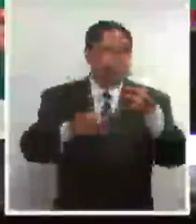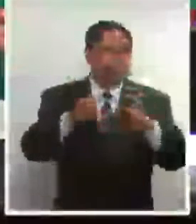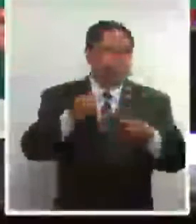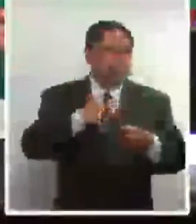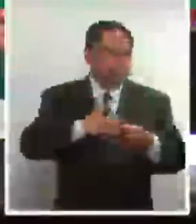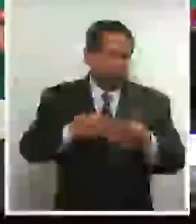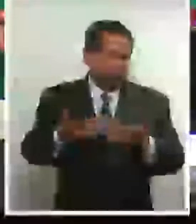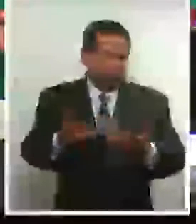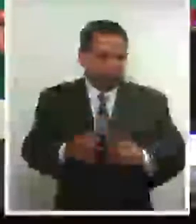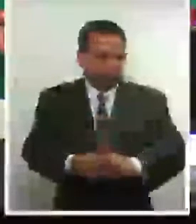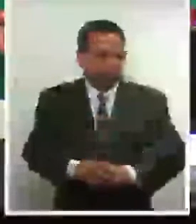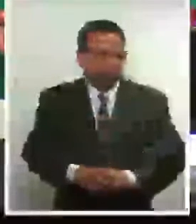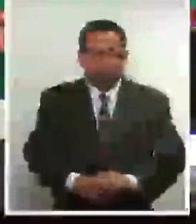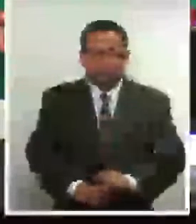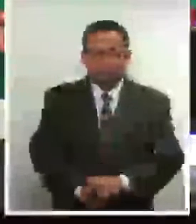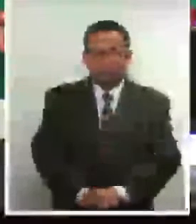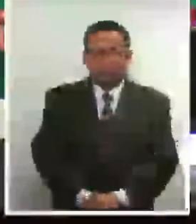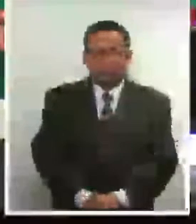justicia.